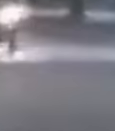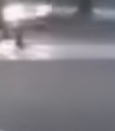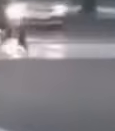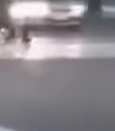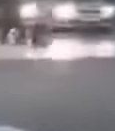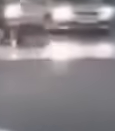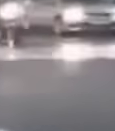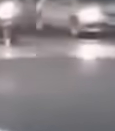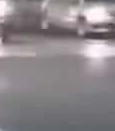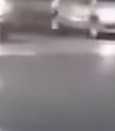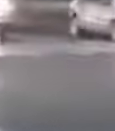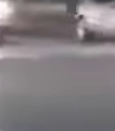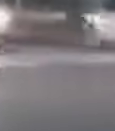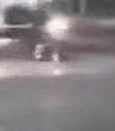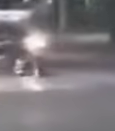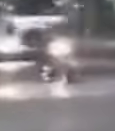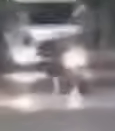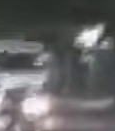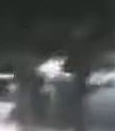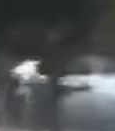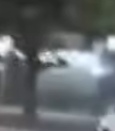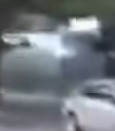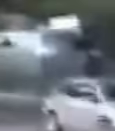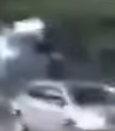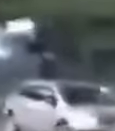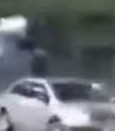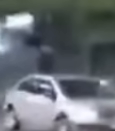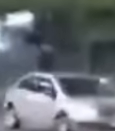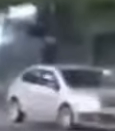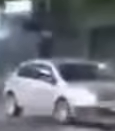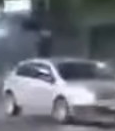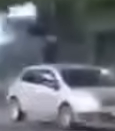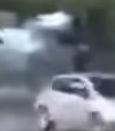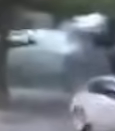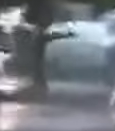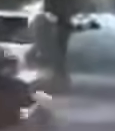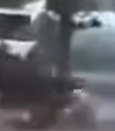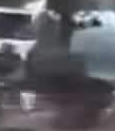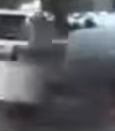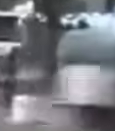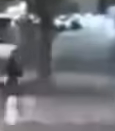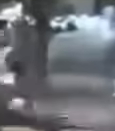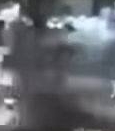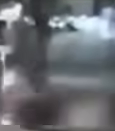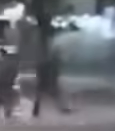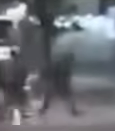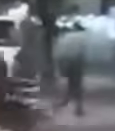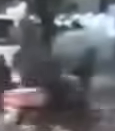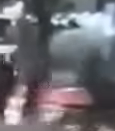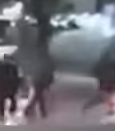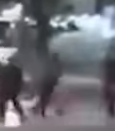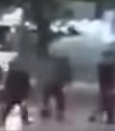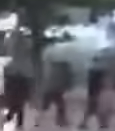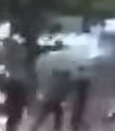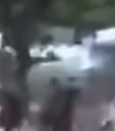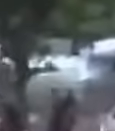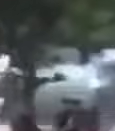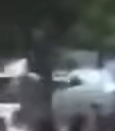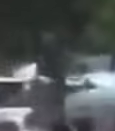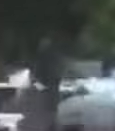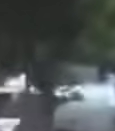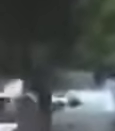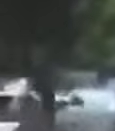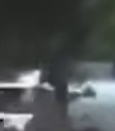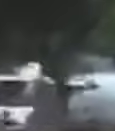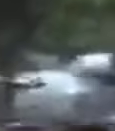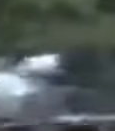te salió mal es que Boca juega la final de la... No, yo soy de Newell. Ah, pensé que era de River. No, está bien. Yo soy de Newell. Está tranquilo,